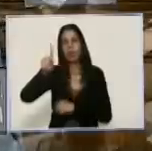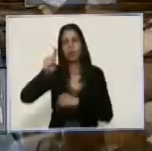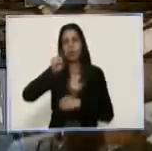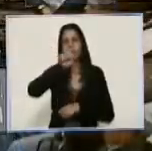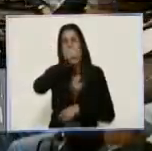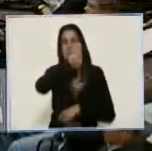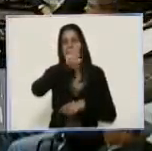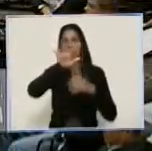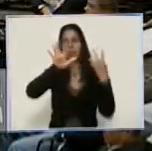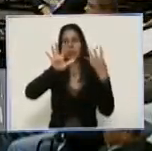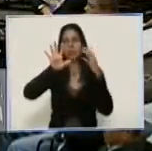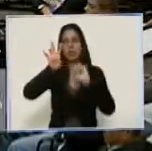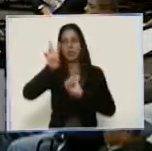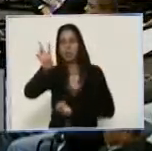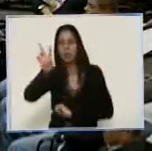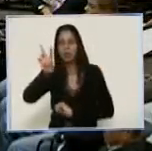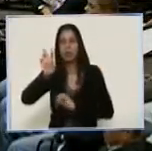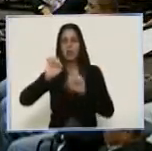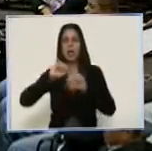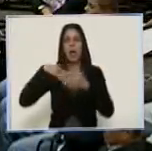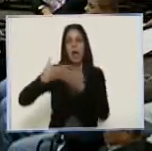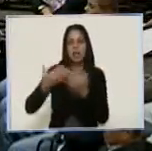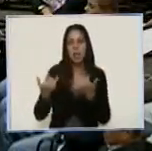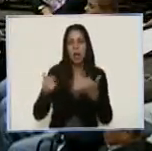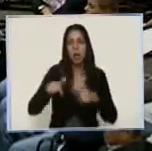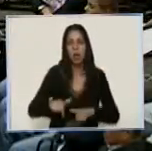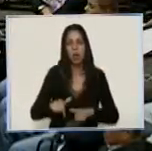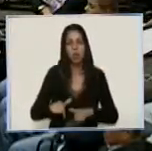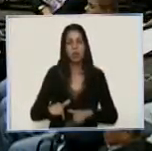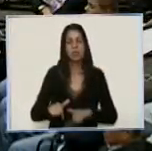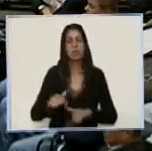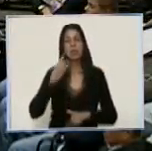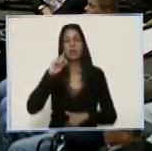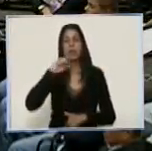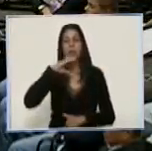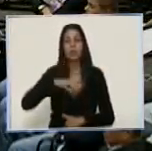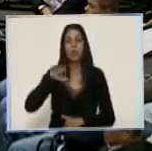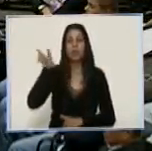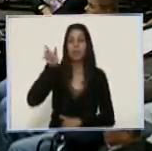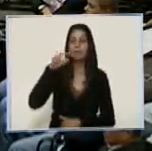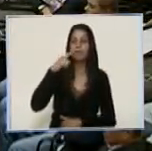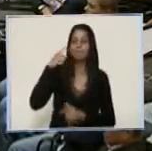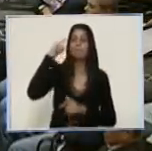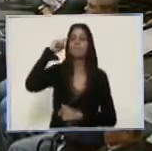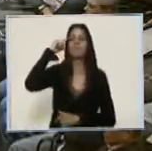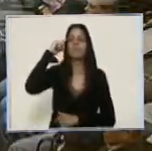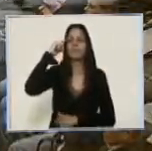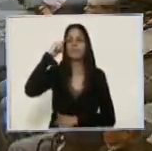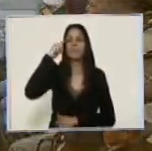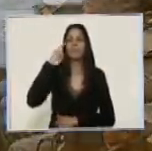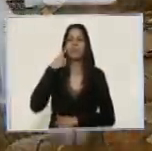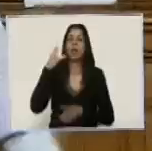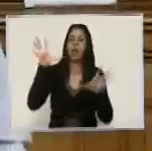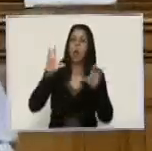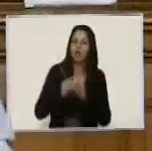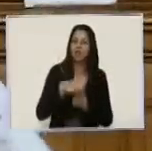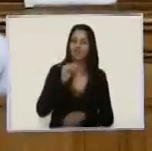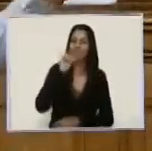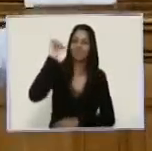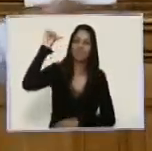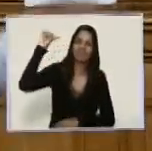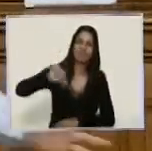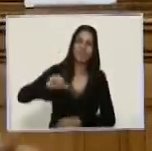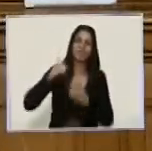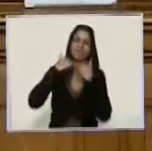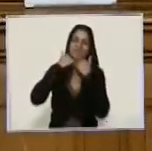1971-72 a la situación de hoy, no hay otra conclusión sino de papelillo. Eso no